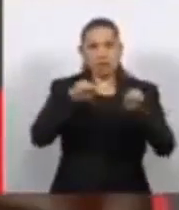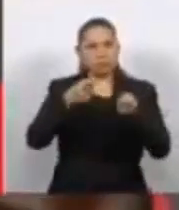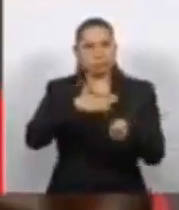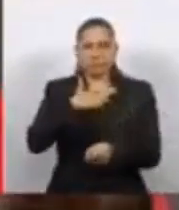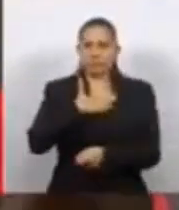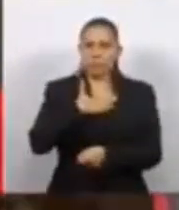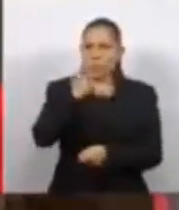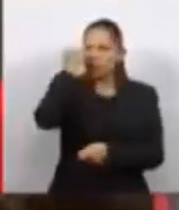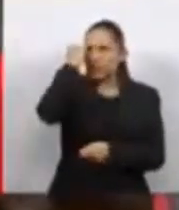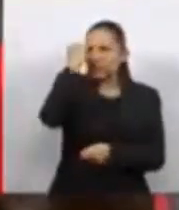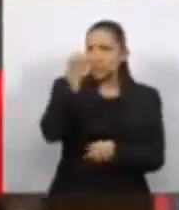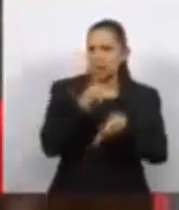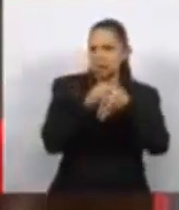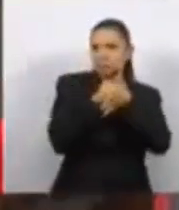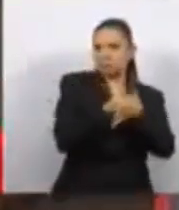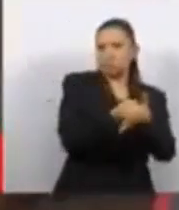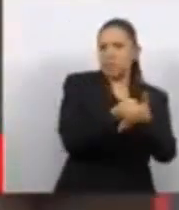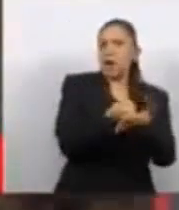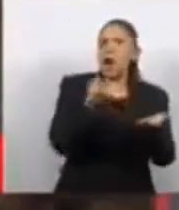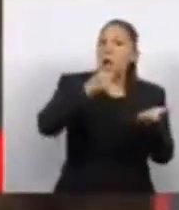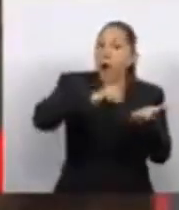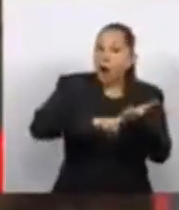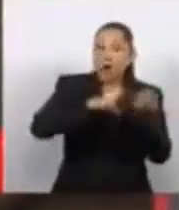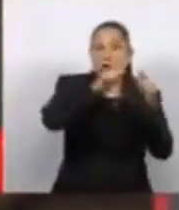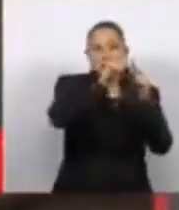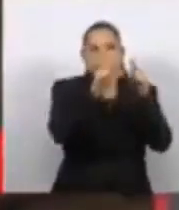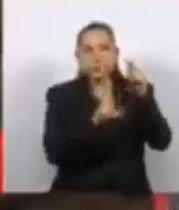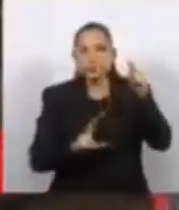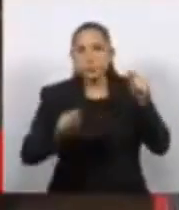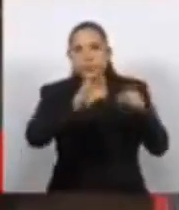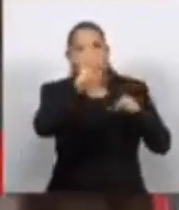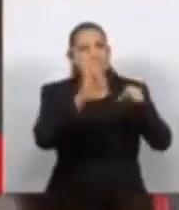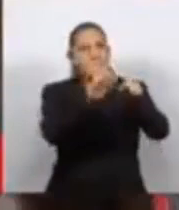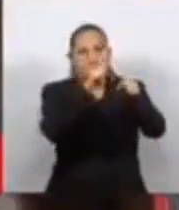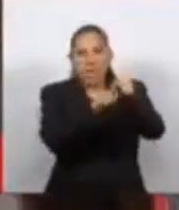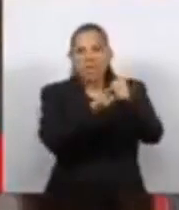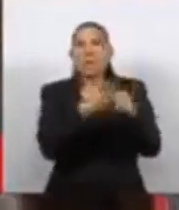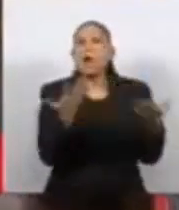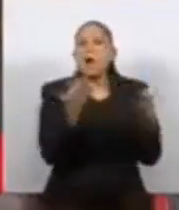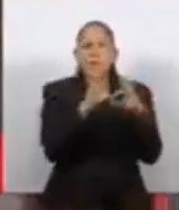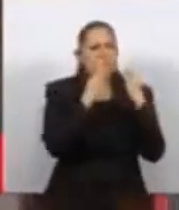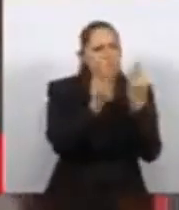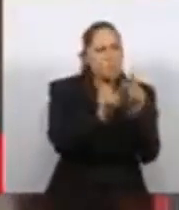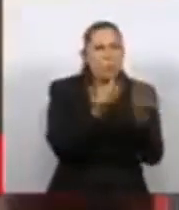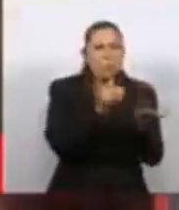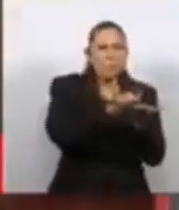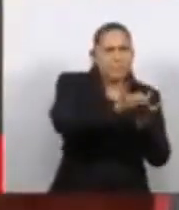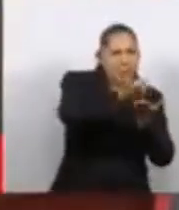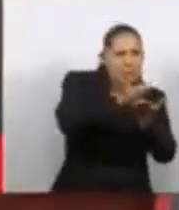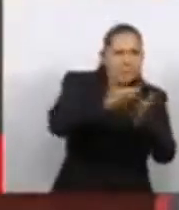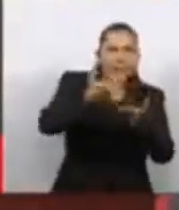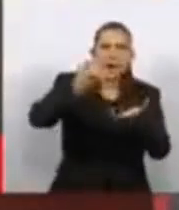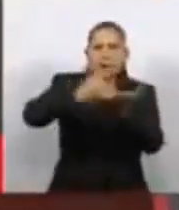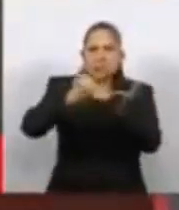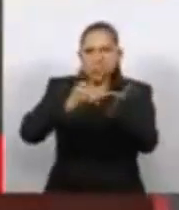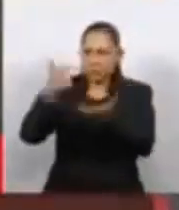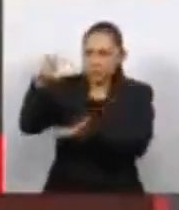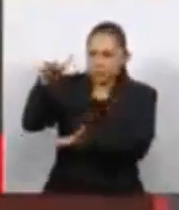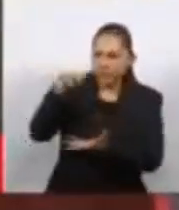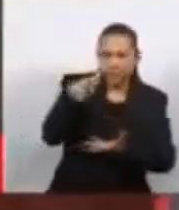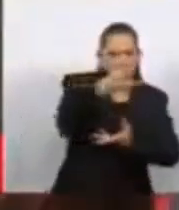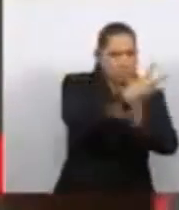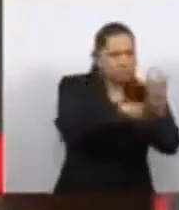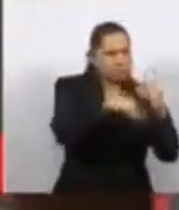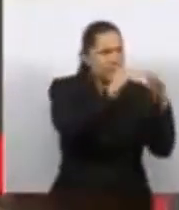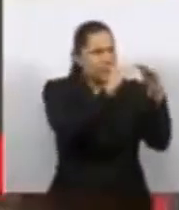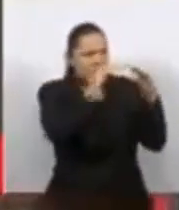debilitar el federalismo y mantener un pacto fiscal injusto e ineficiente. Tan caduca es la época